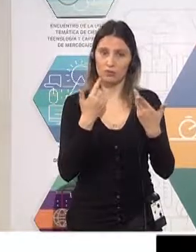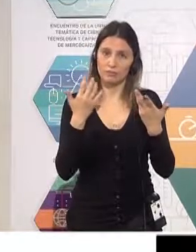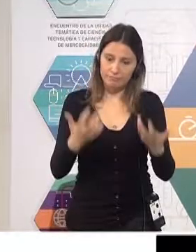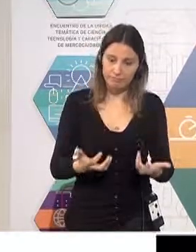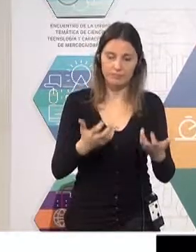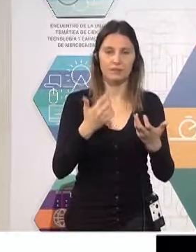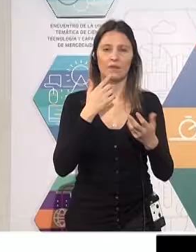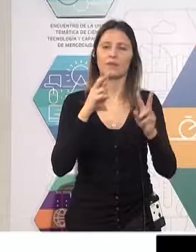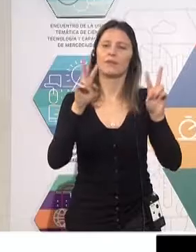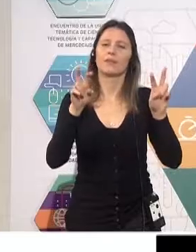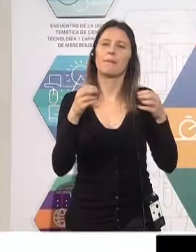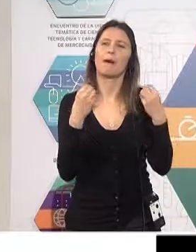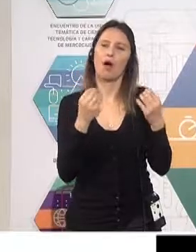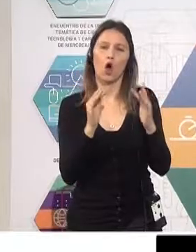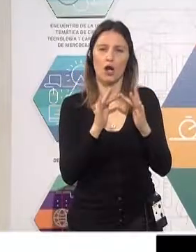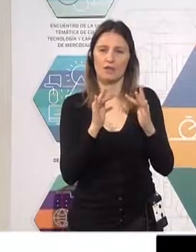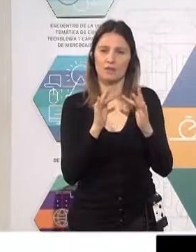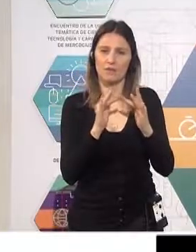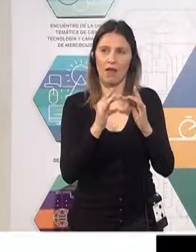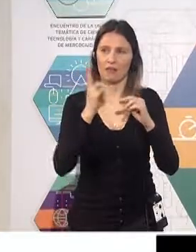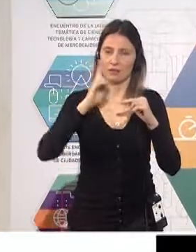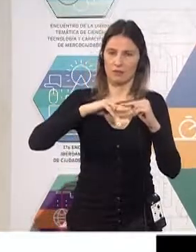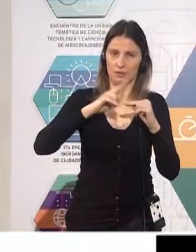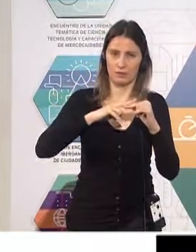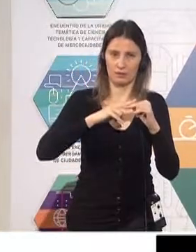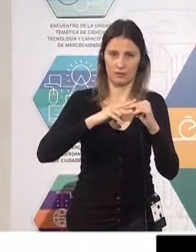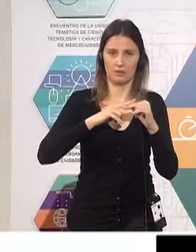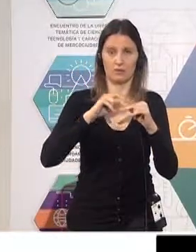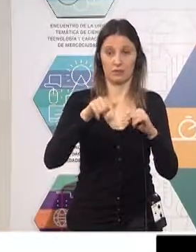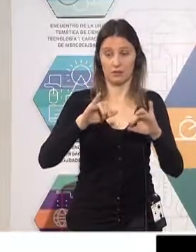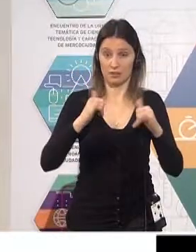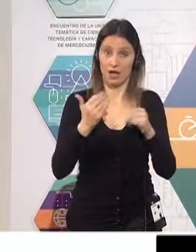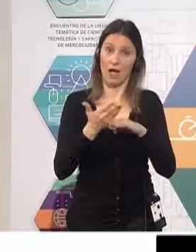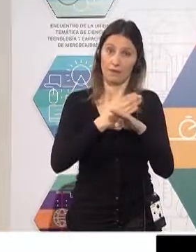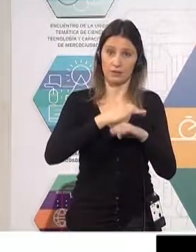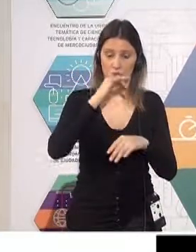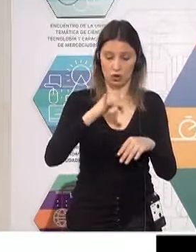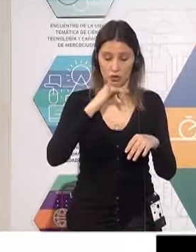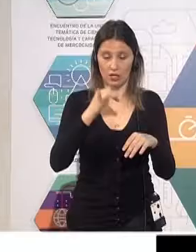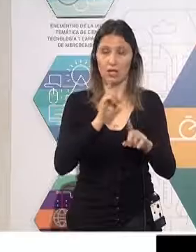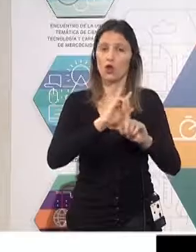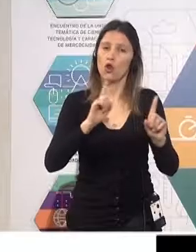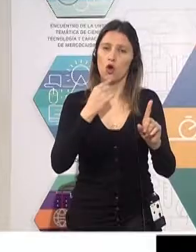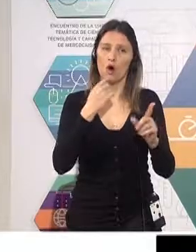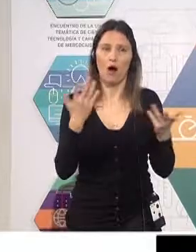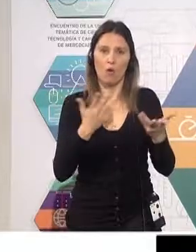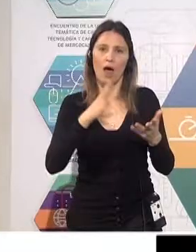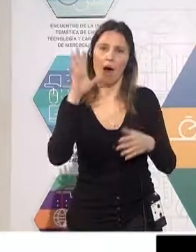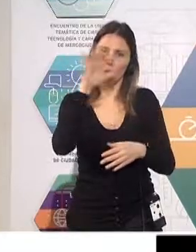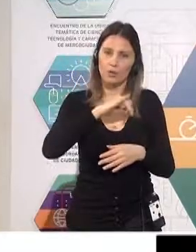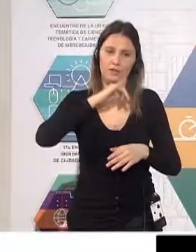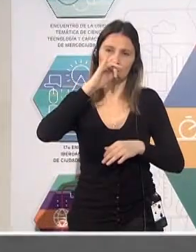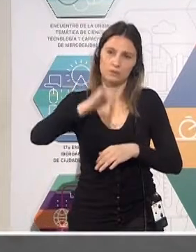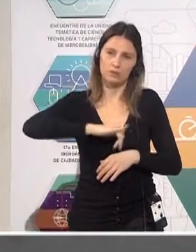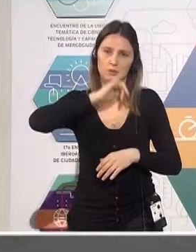este tema de la conectividad y el internet de las cosas por los cuales éste como ya les comenté no los voy a estar aburriendo con con